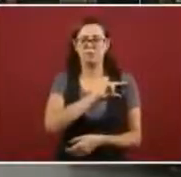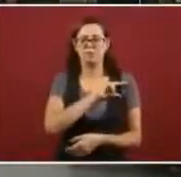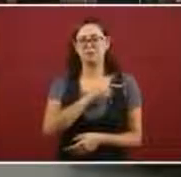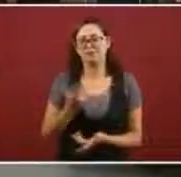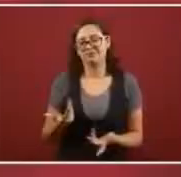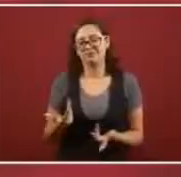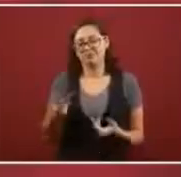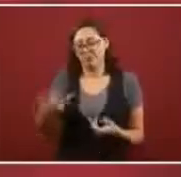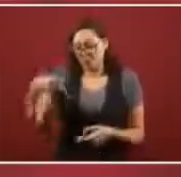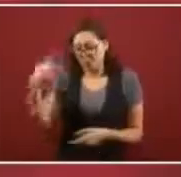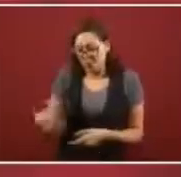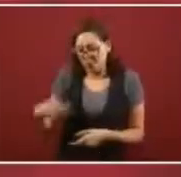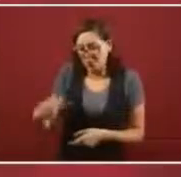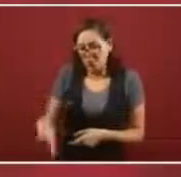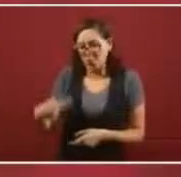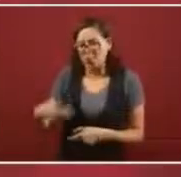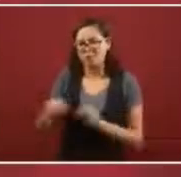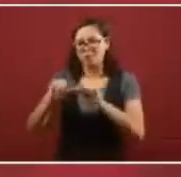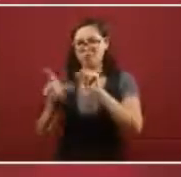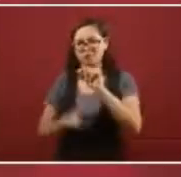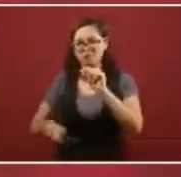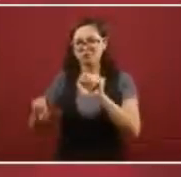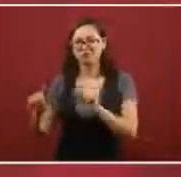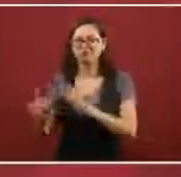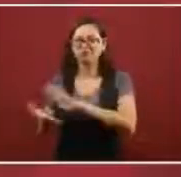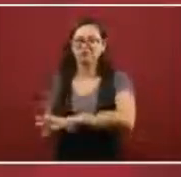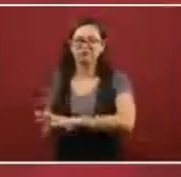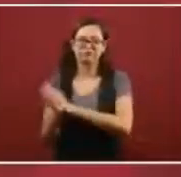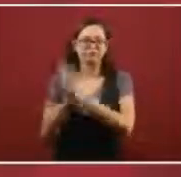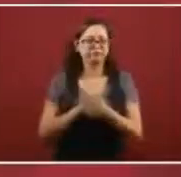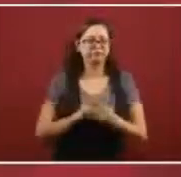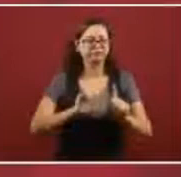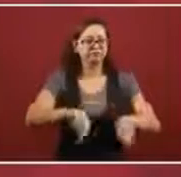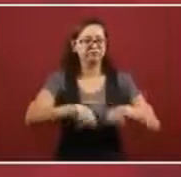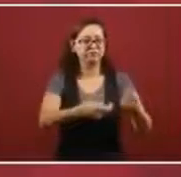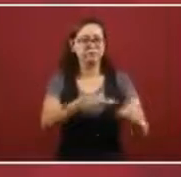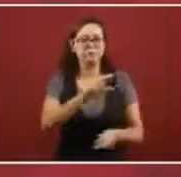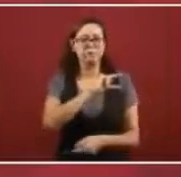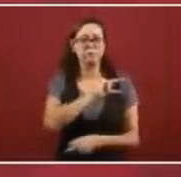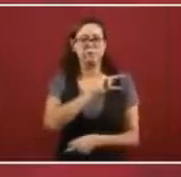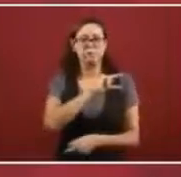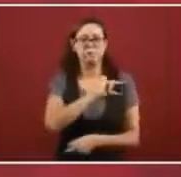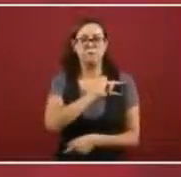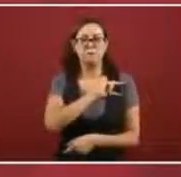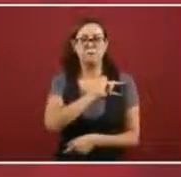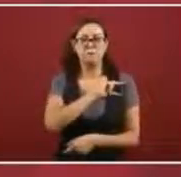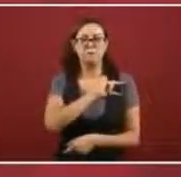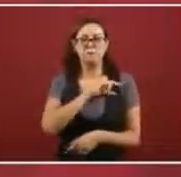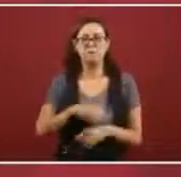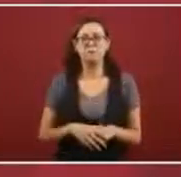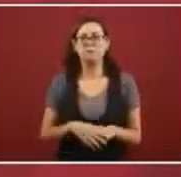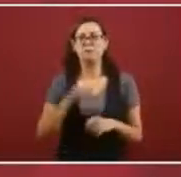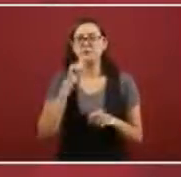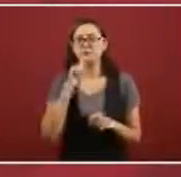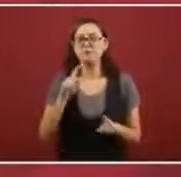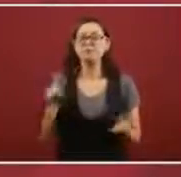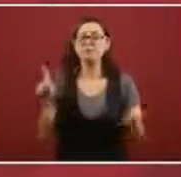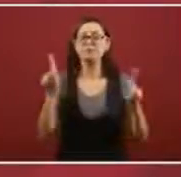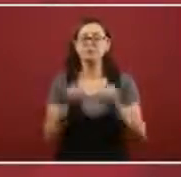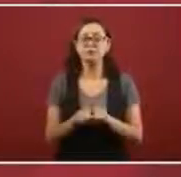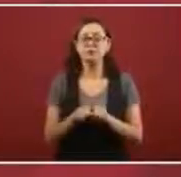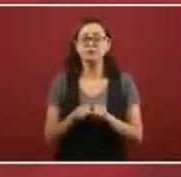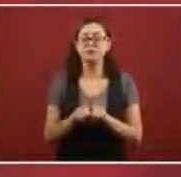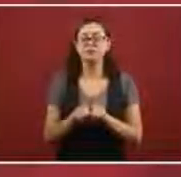lo público convertirlo en privado. Lo mismo pasó cuando inició